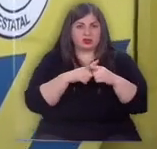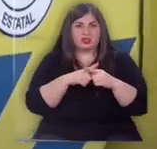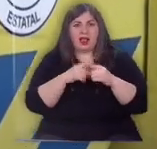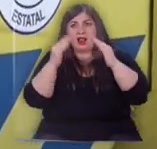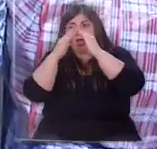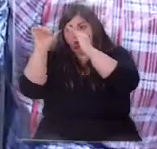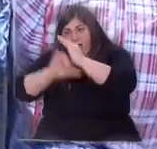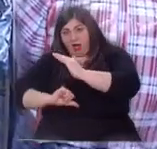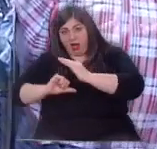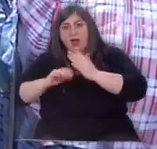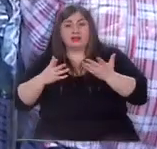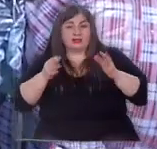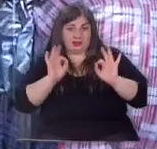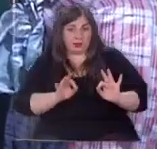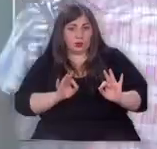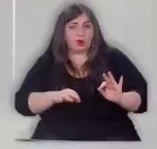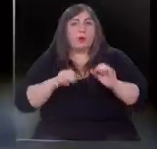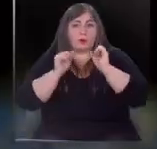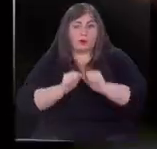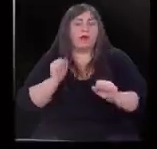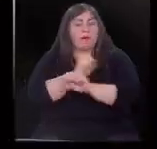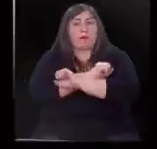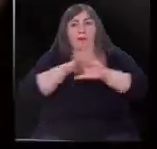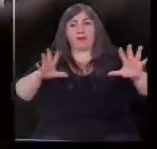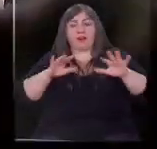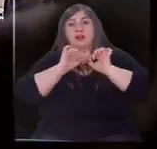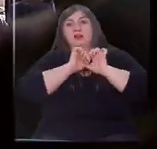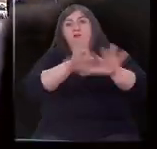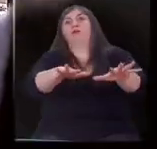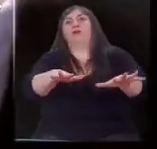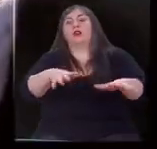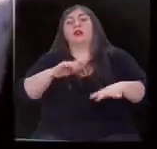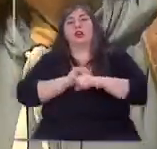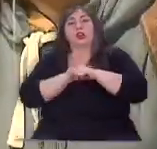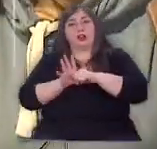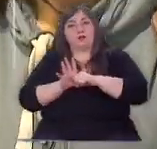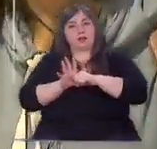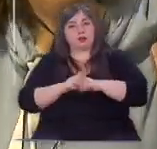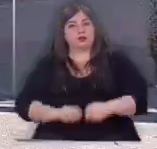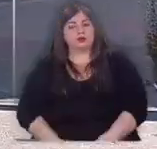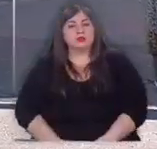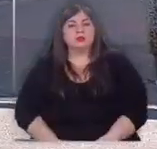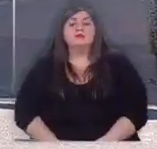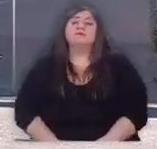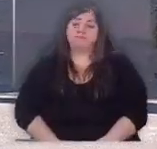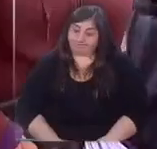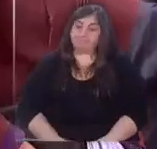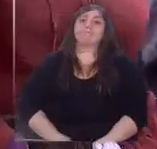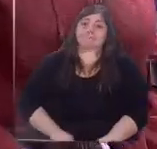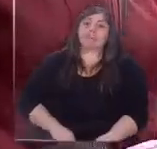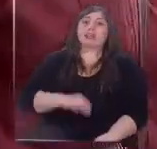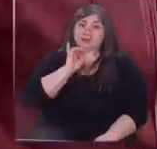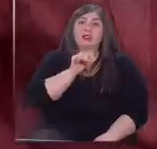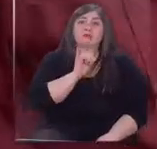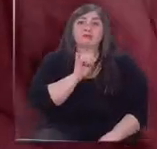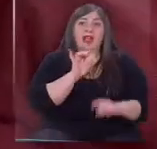una cuarentena segura, podría ser más explosiva también la propagación del coronavirus? Va a ser así, sin